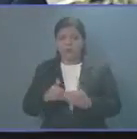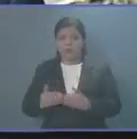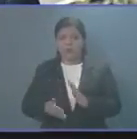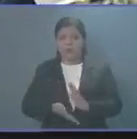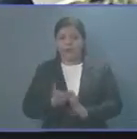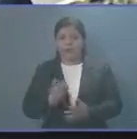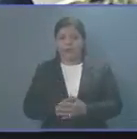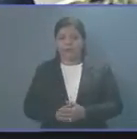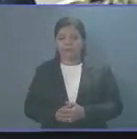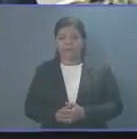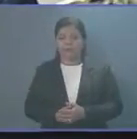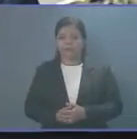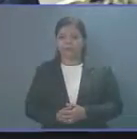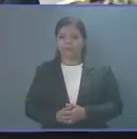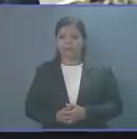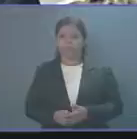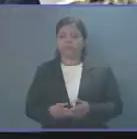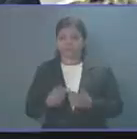ocurrió.